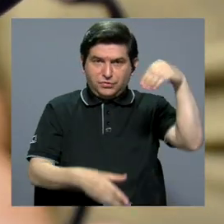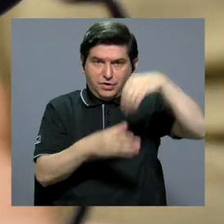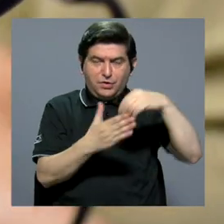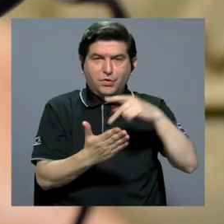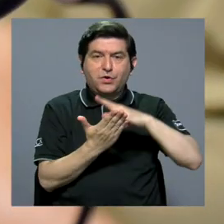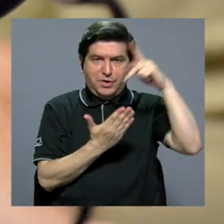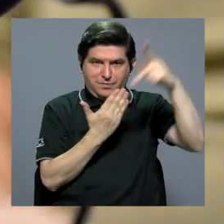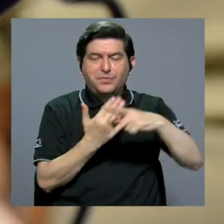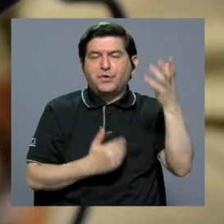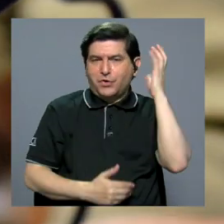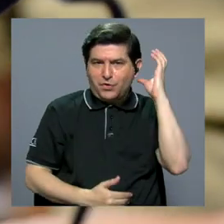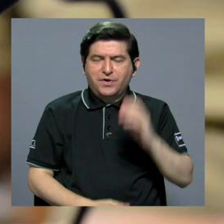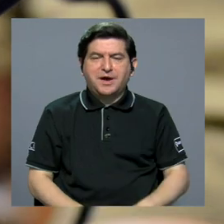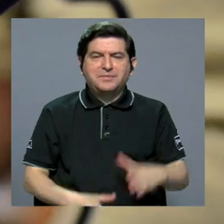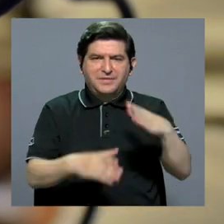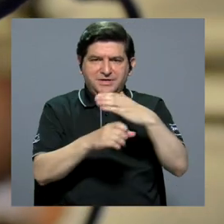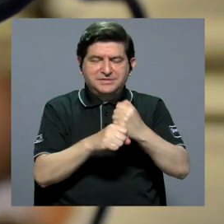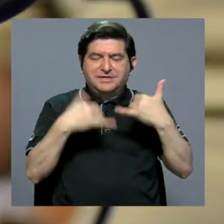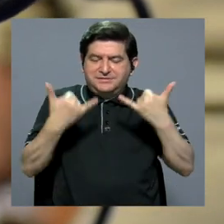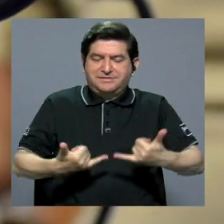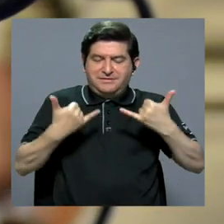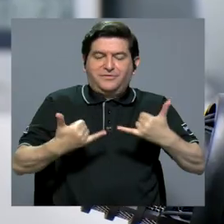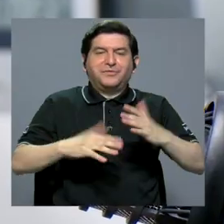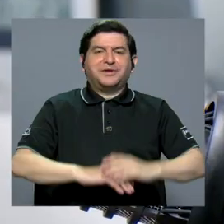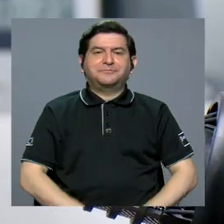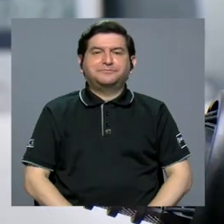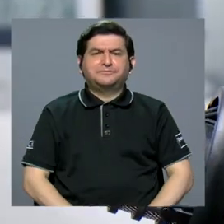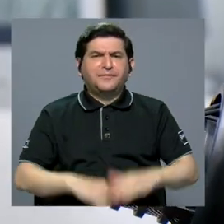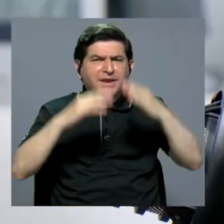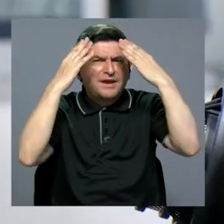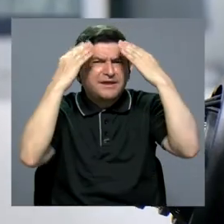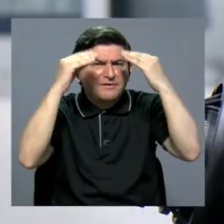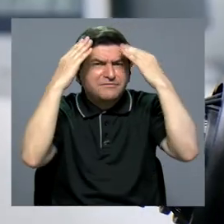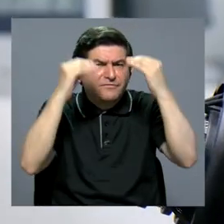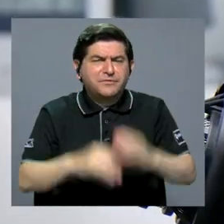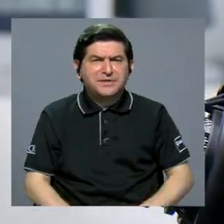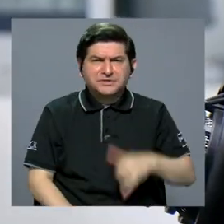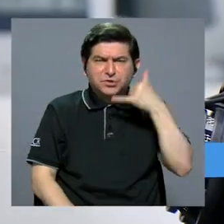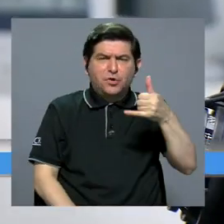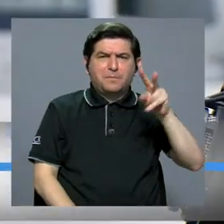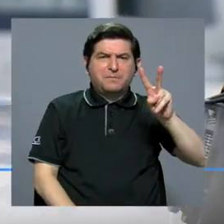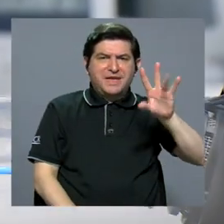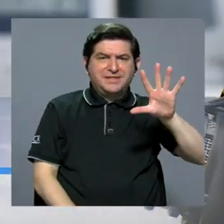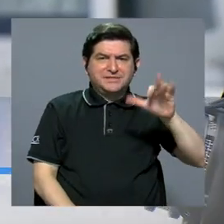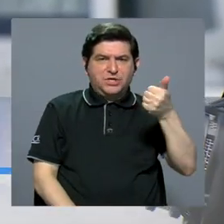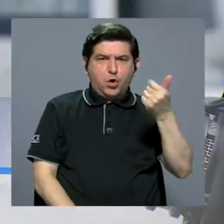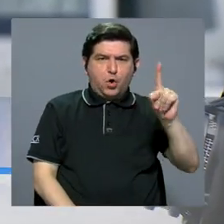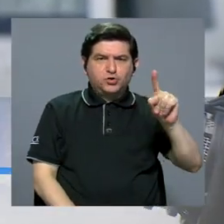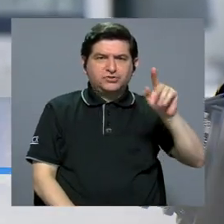los programas de radio que realizamos en la actualidad. Para más información, llamar al